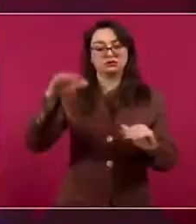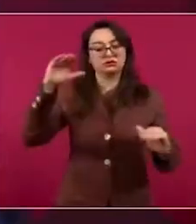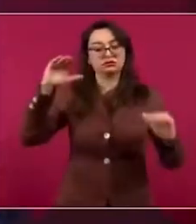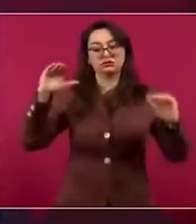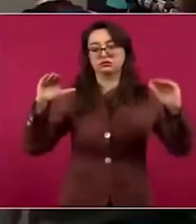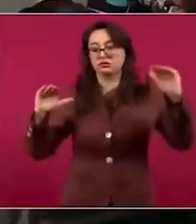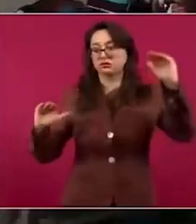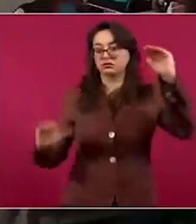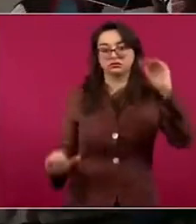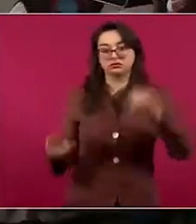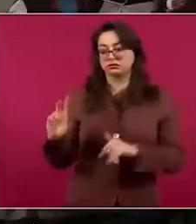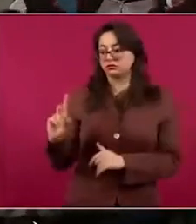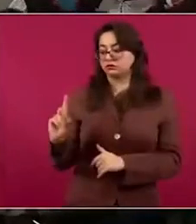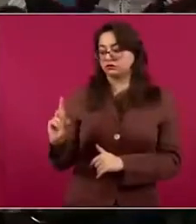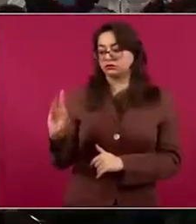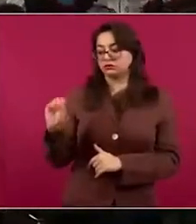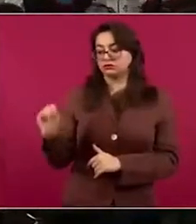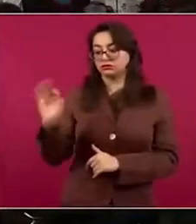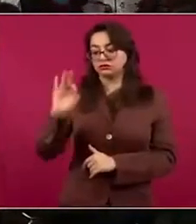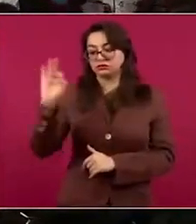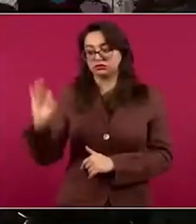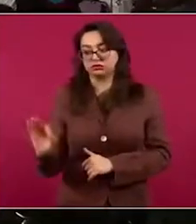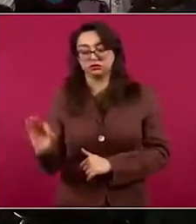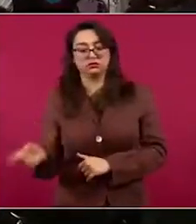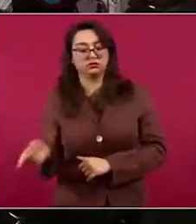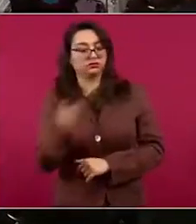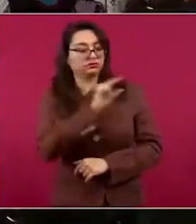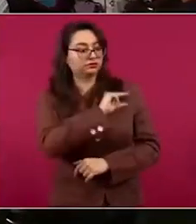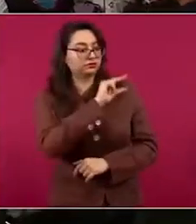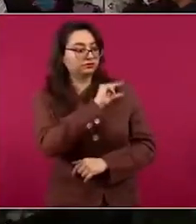las particulares ya tenían 60